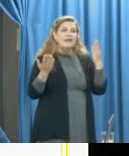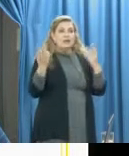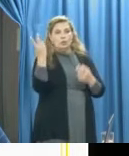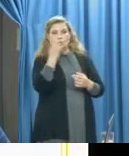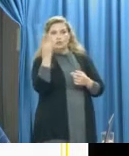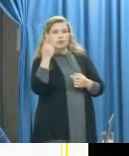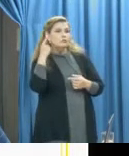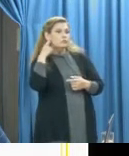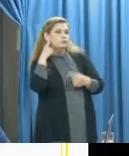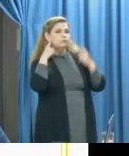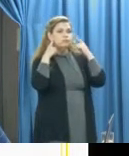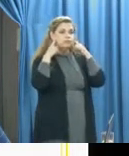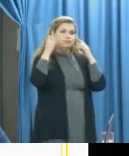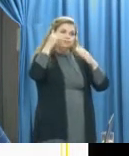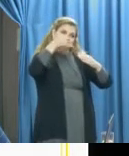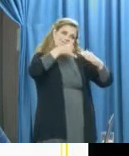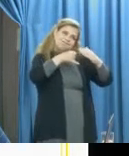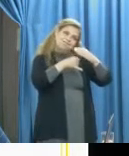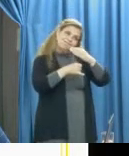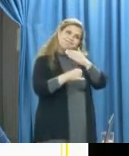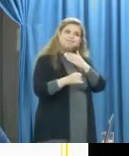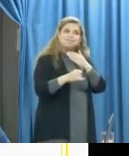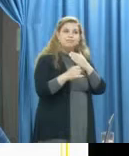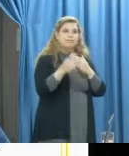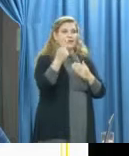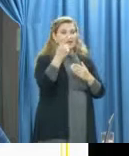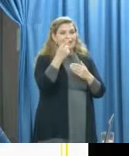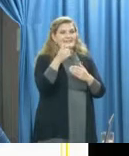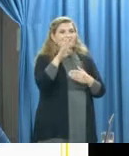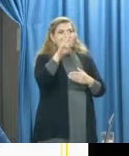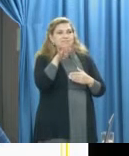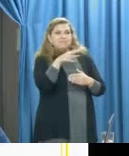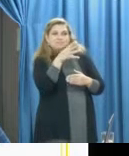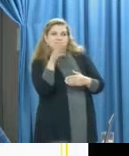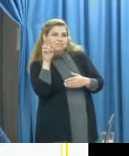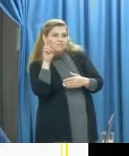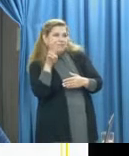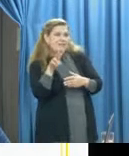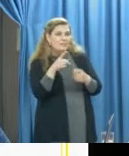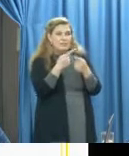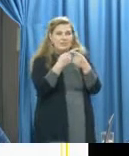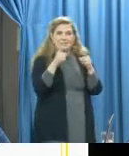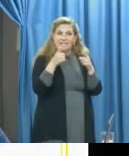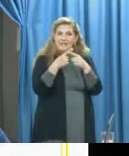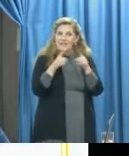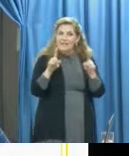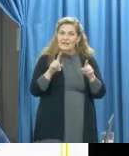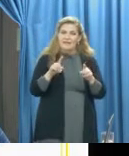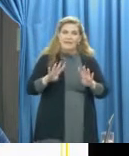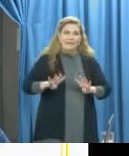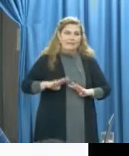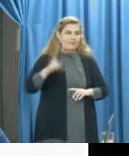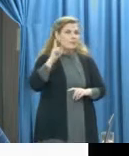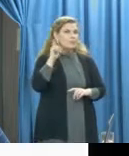de severa profunda. Entonces, esta combinación es lo que nos hace todos los diferentes tipos de